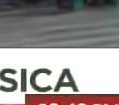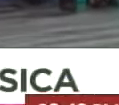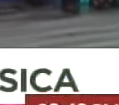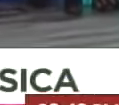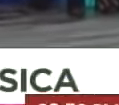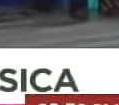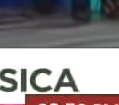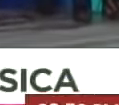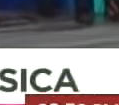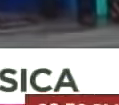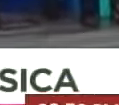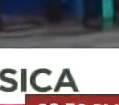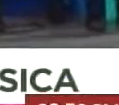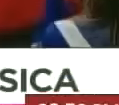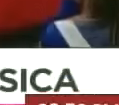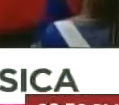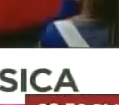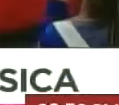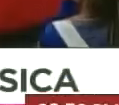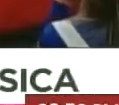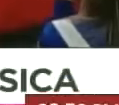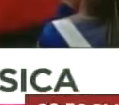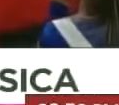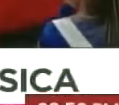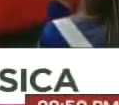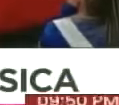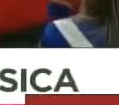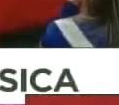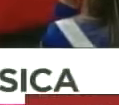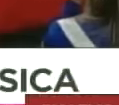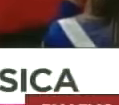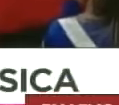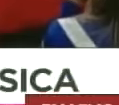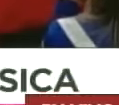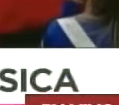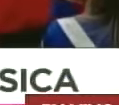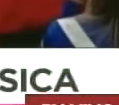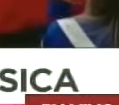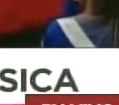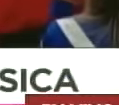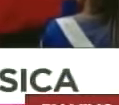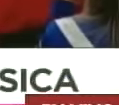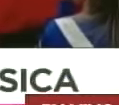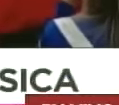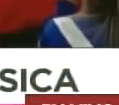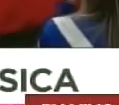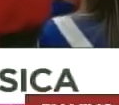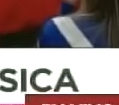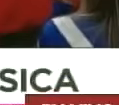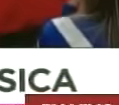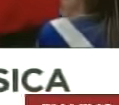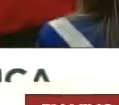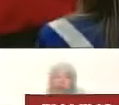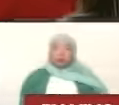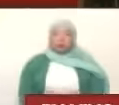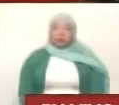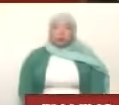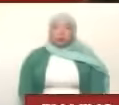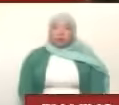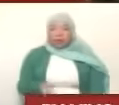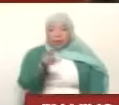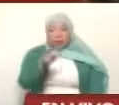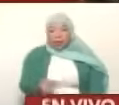aplauso para Factor Ángel. Llamar de nuevo al escenario a Joángel Tobar, Juan Esteves, Santiago González,